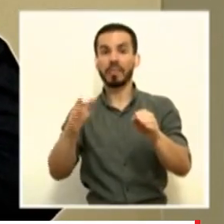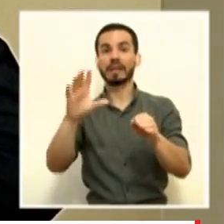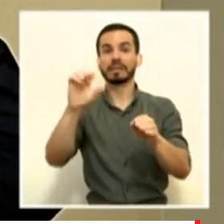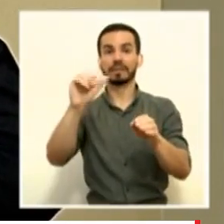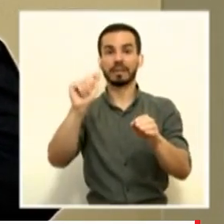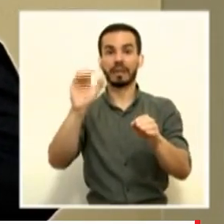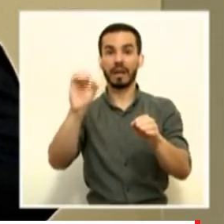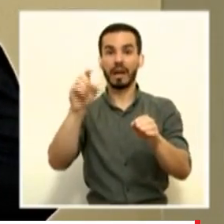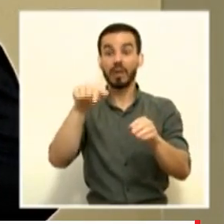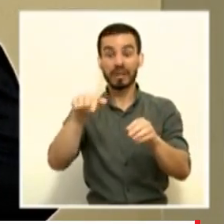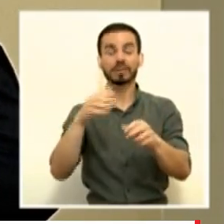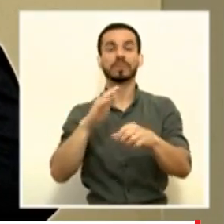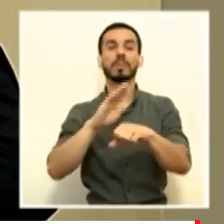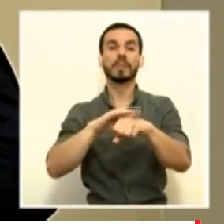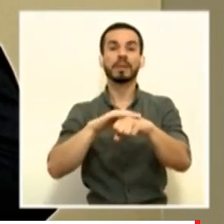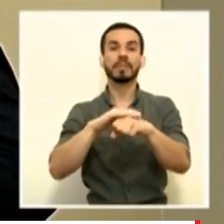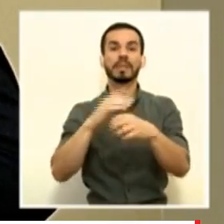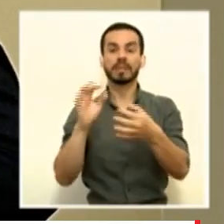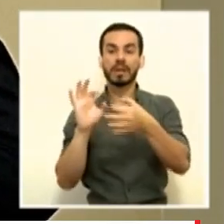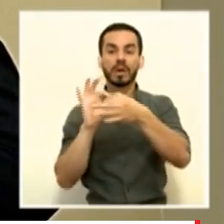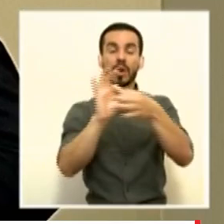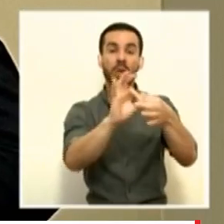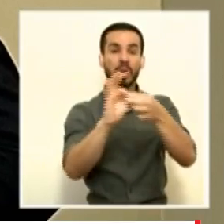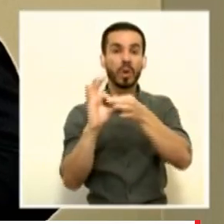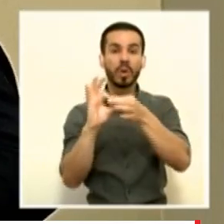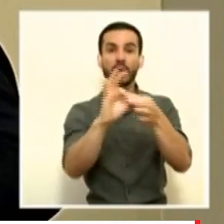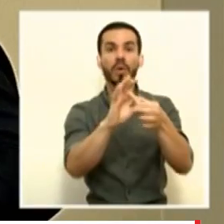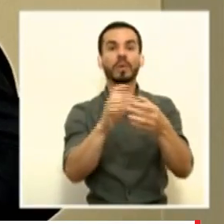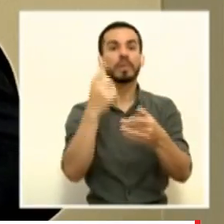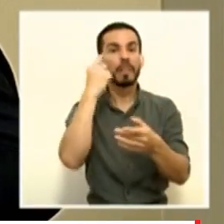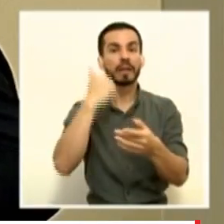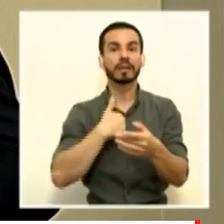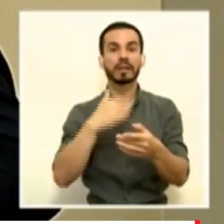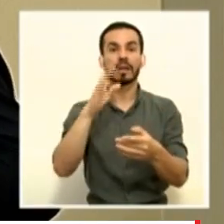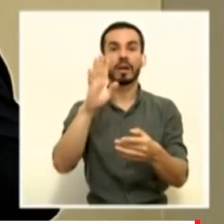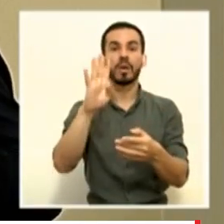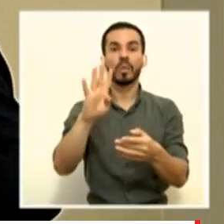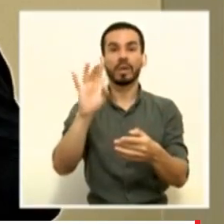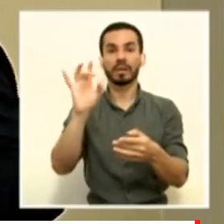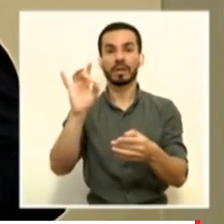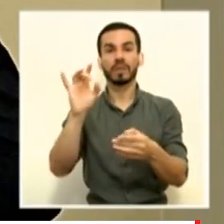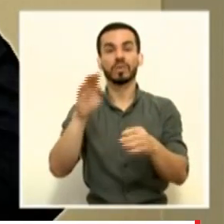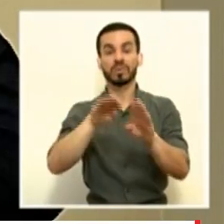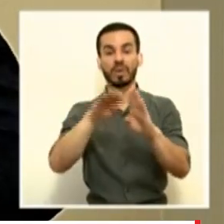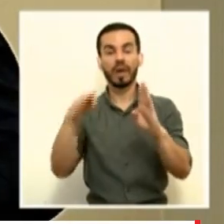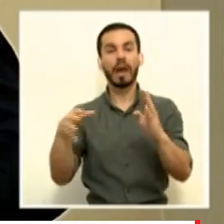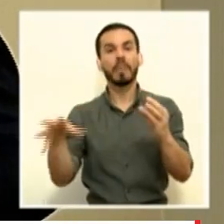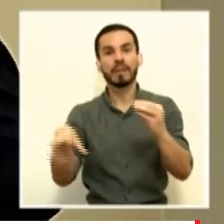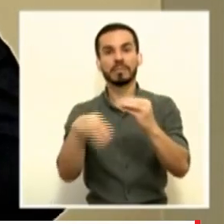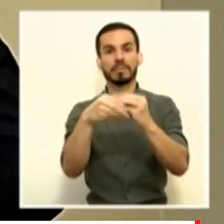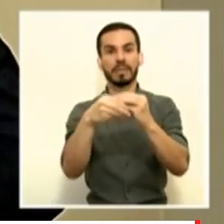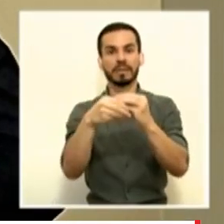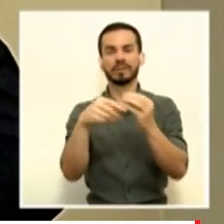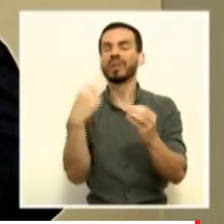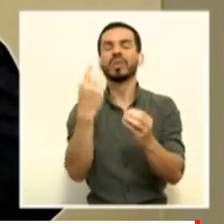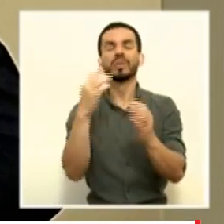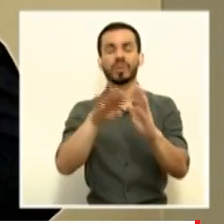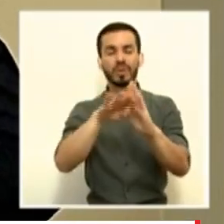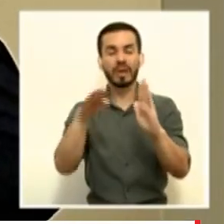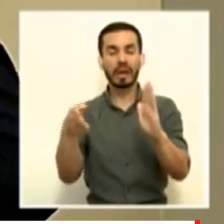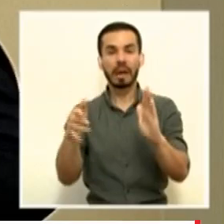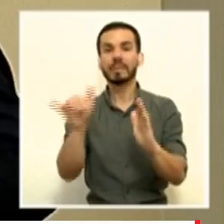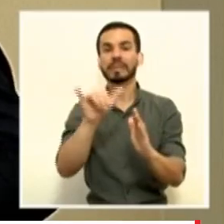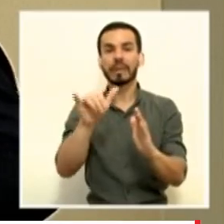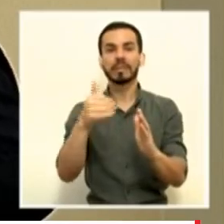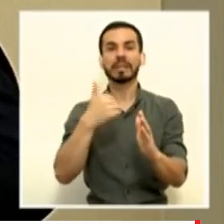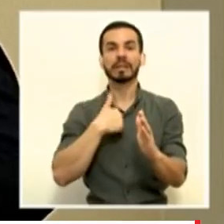y esto permitiría generar una coordinación para tener 48 camas adicionales. No solo son las camas, sino que